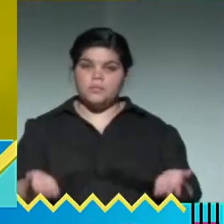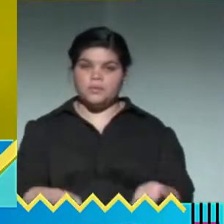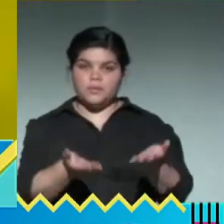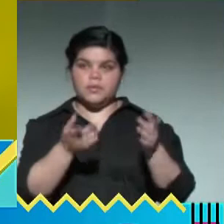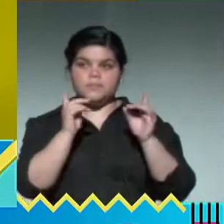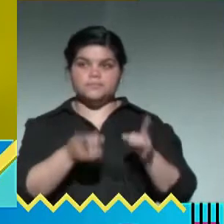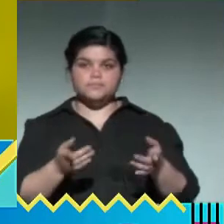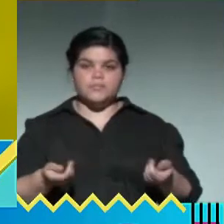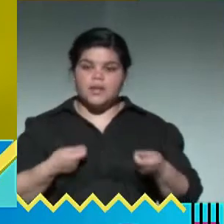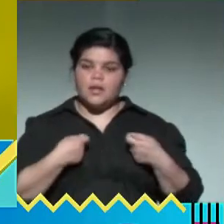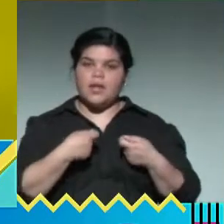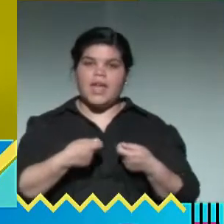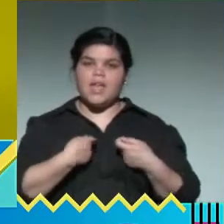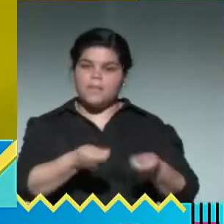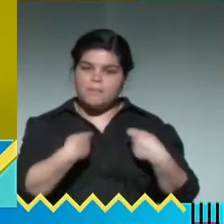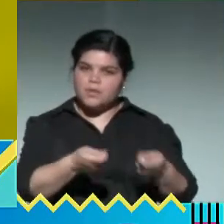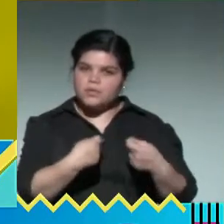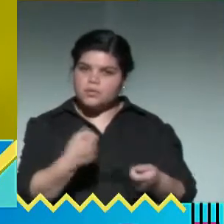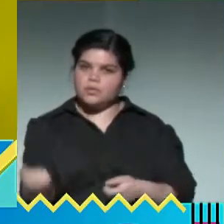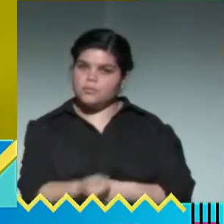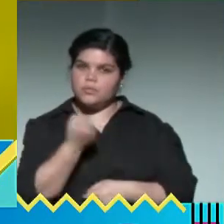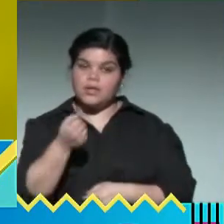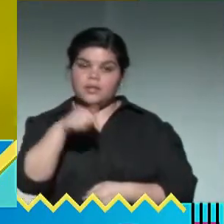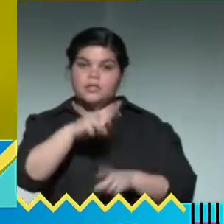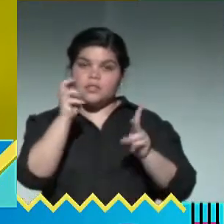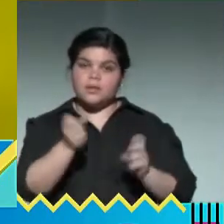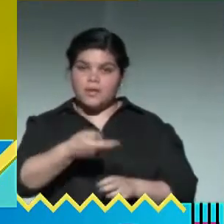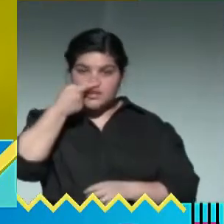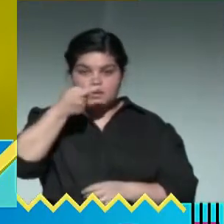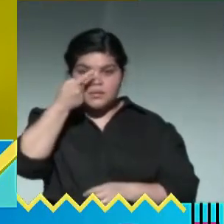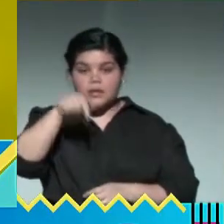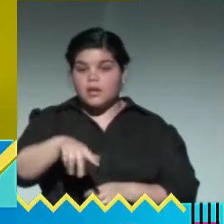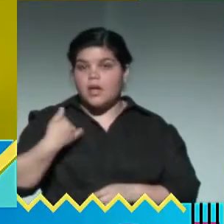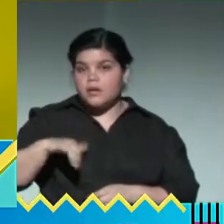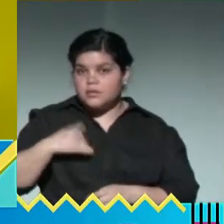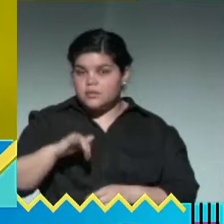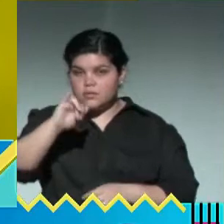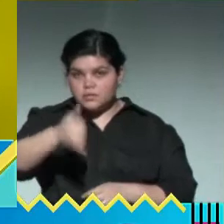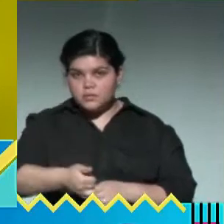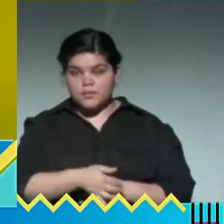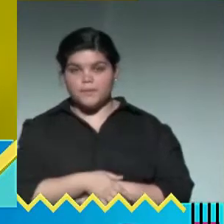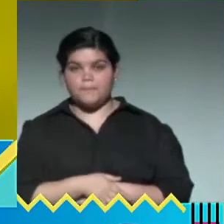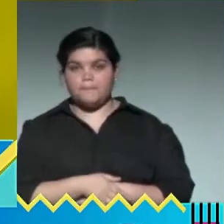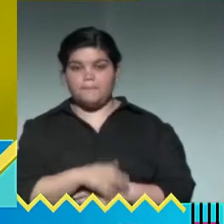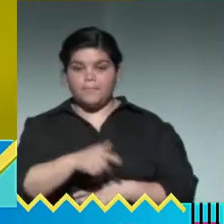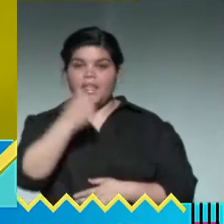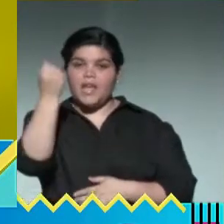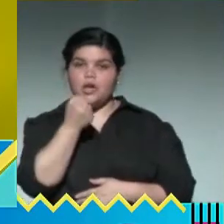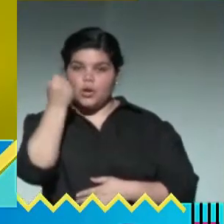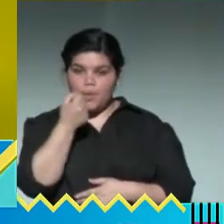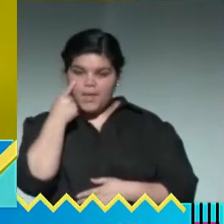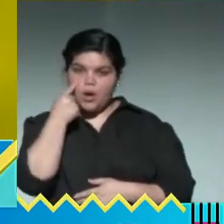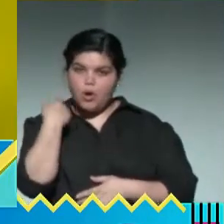la inversión. Y yo creo que hay un tema acá que es muy interesante, que es Argentina tiene un gran potencial en lo que es economía del